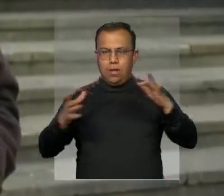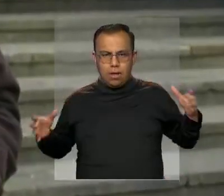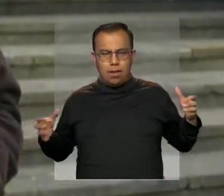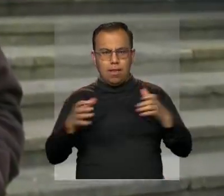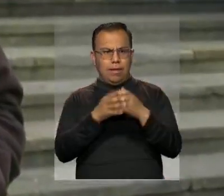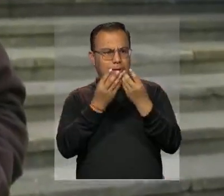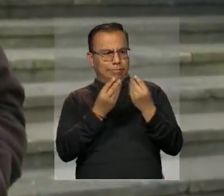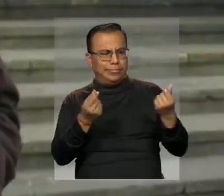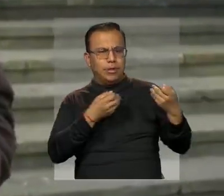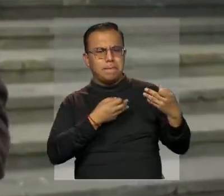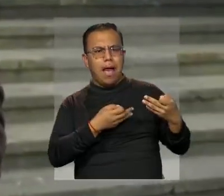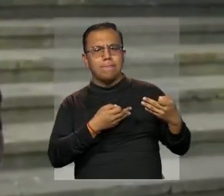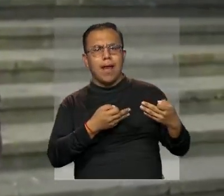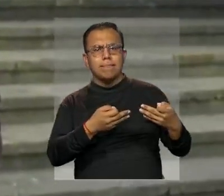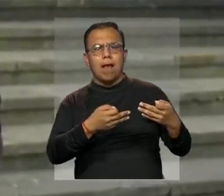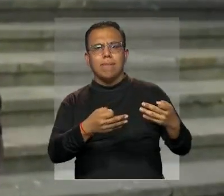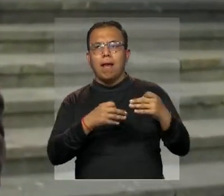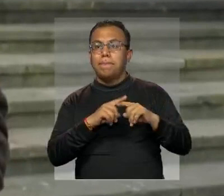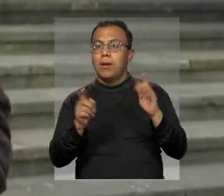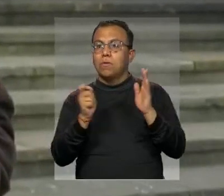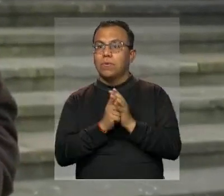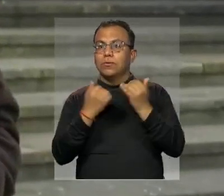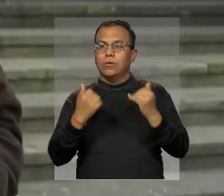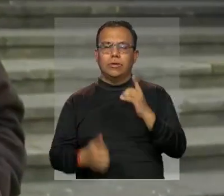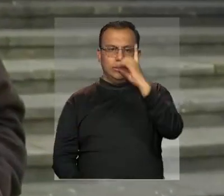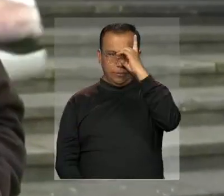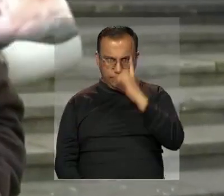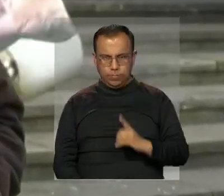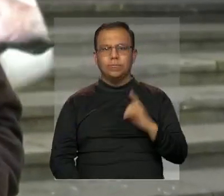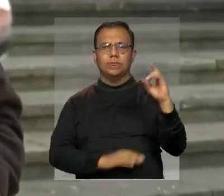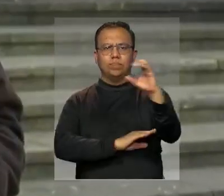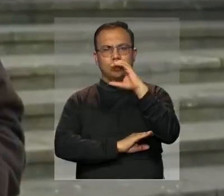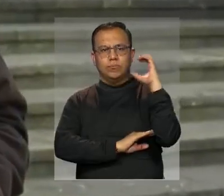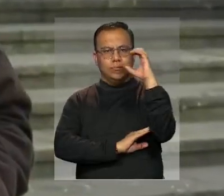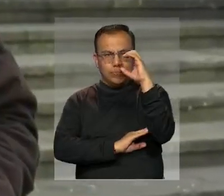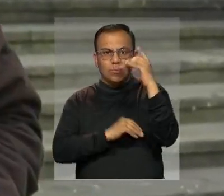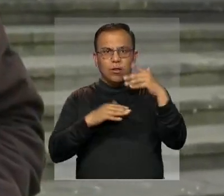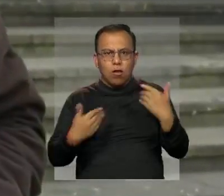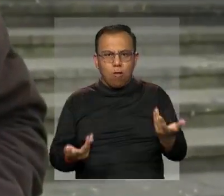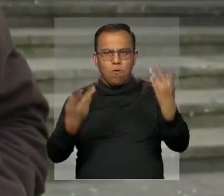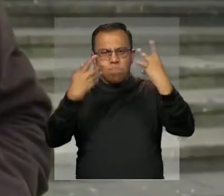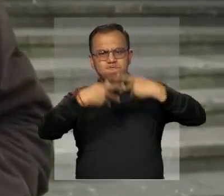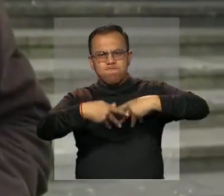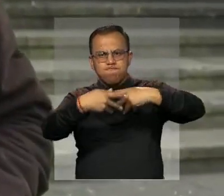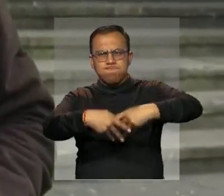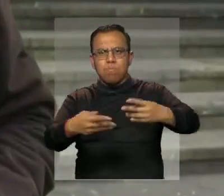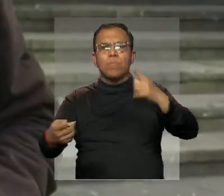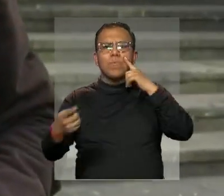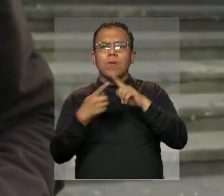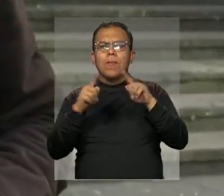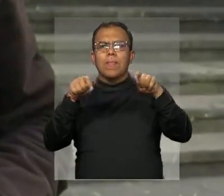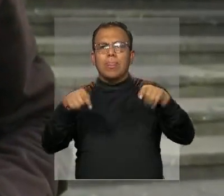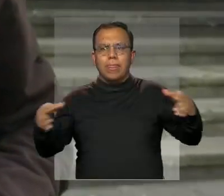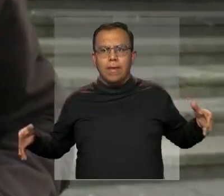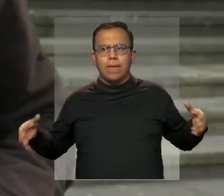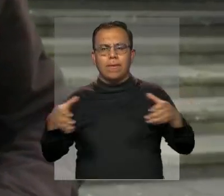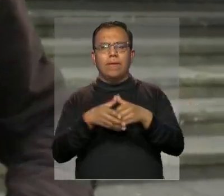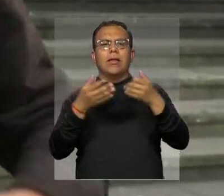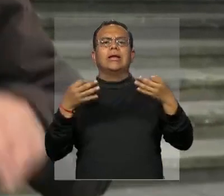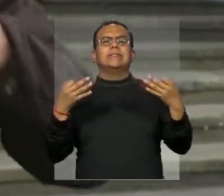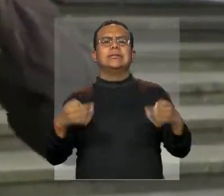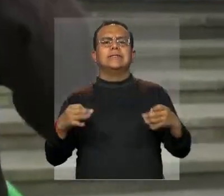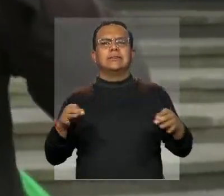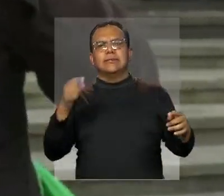dilatando este proceso. Por eso hemos tomado la decisión colombianos de movilizarnos y estar aquí pendientes